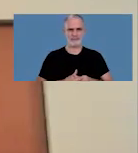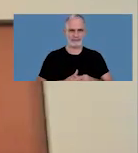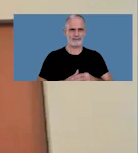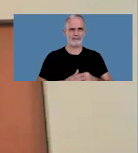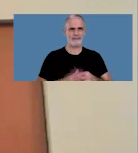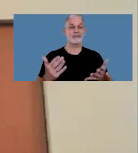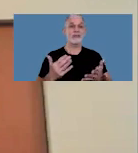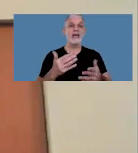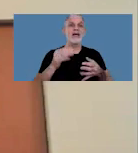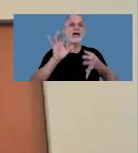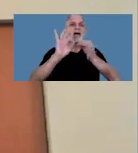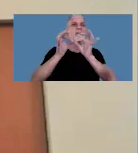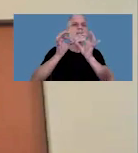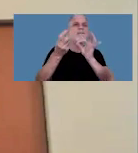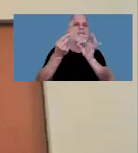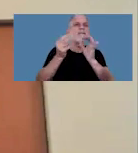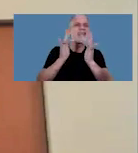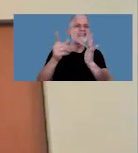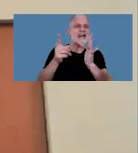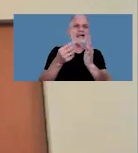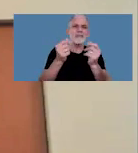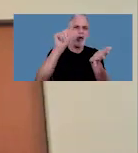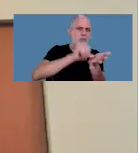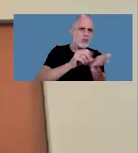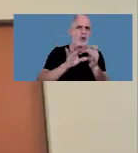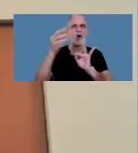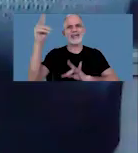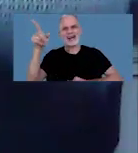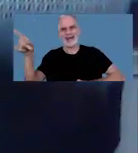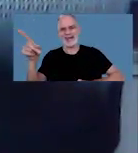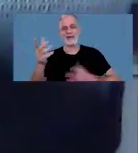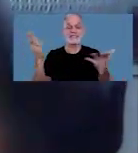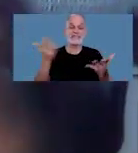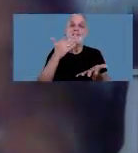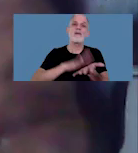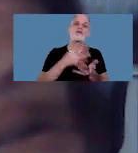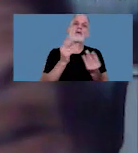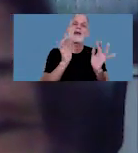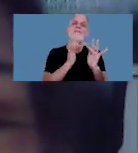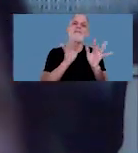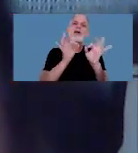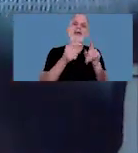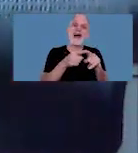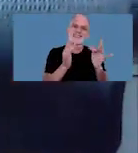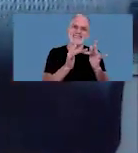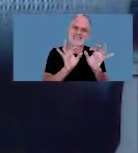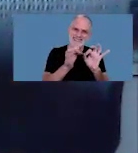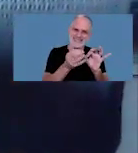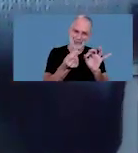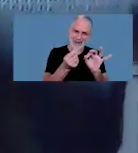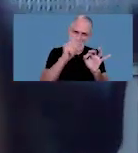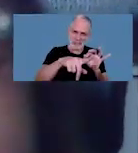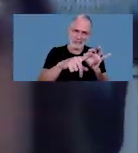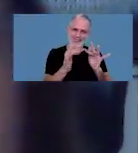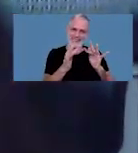¿Las criptomonedas son bienes situados en el país o en el exterior? Si hablamos de monedas digitales, tenemos